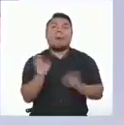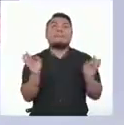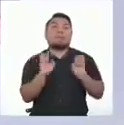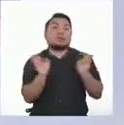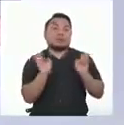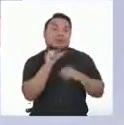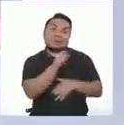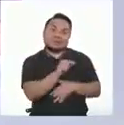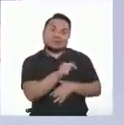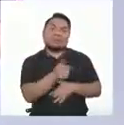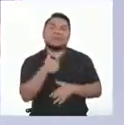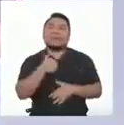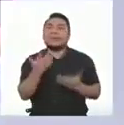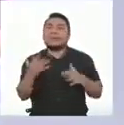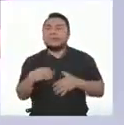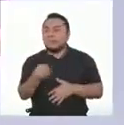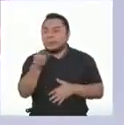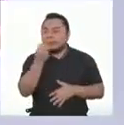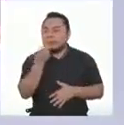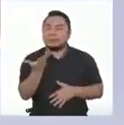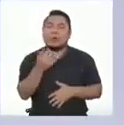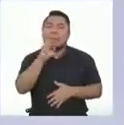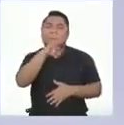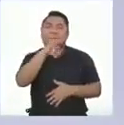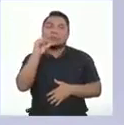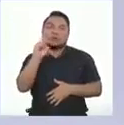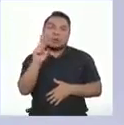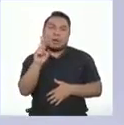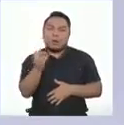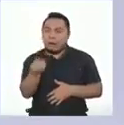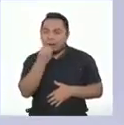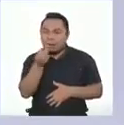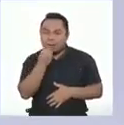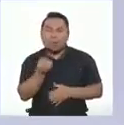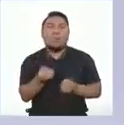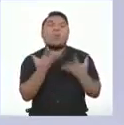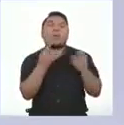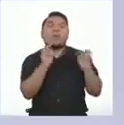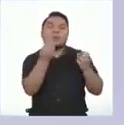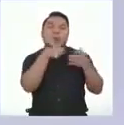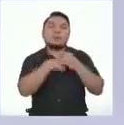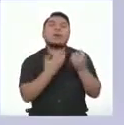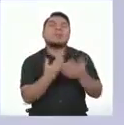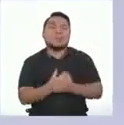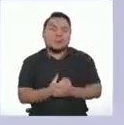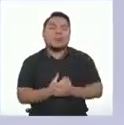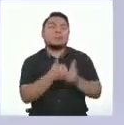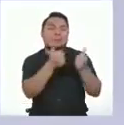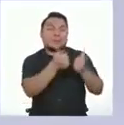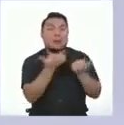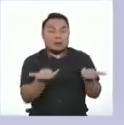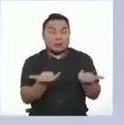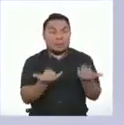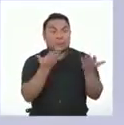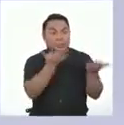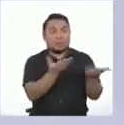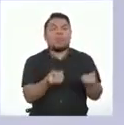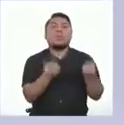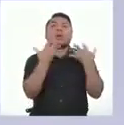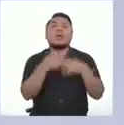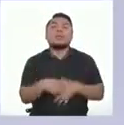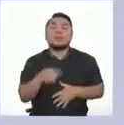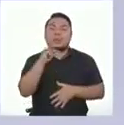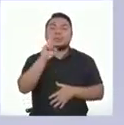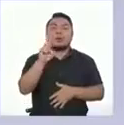Y yo pienso germinar unos 400 gramos de quinoa. Bien, Patricia. Ahora tú calcula cuántos gramos